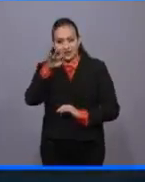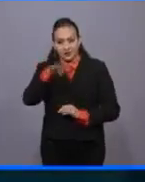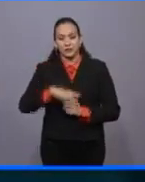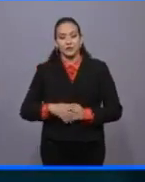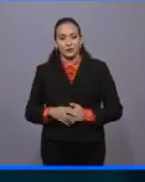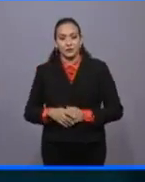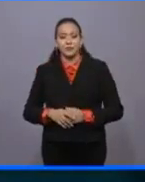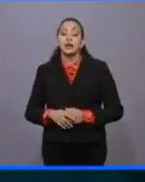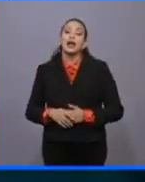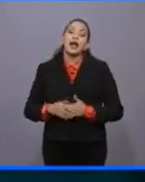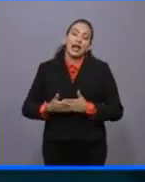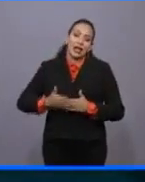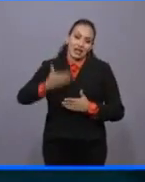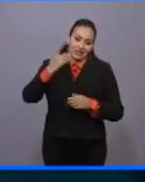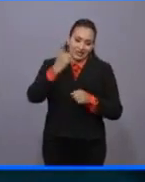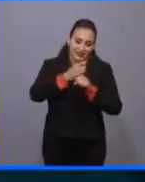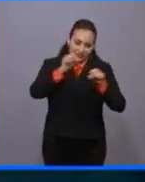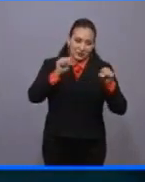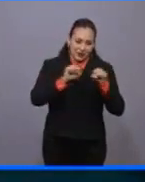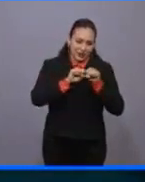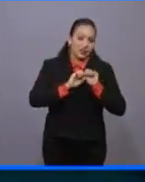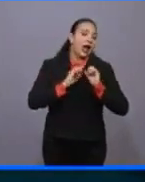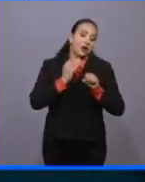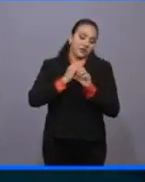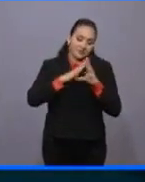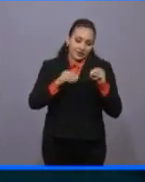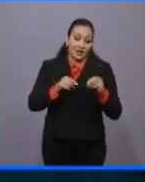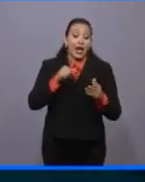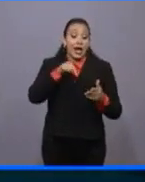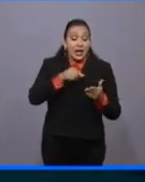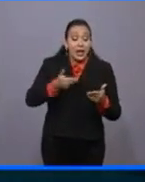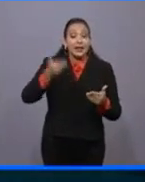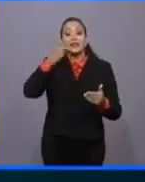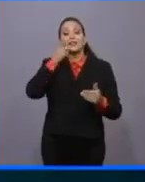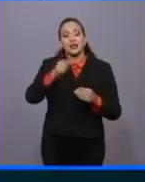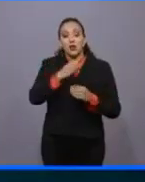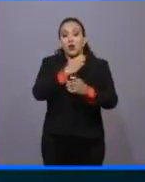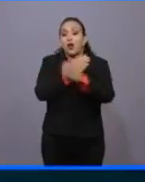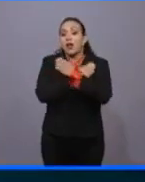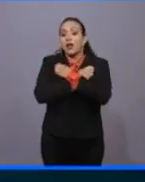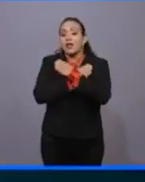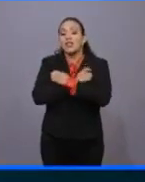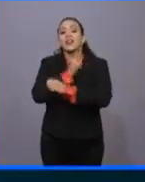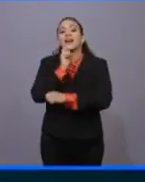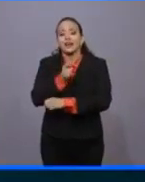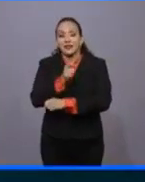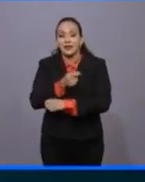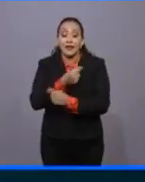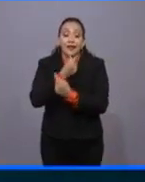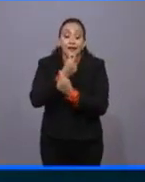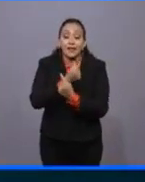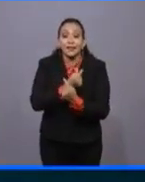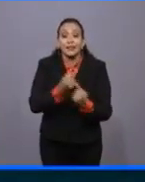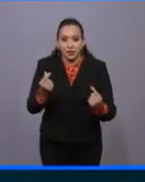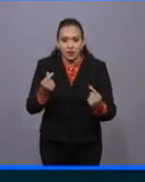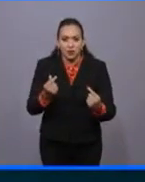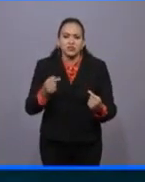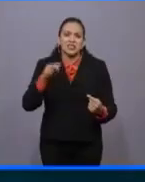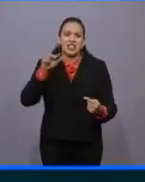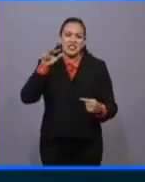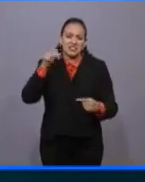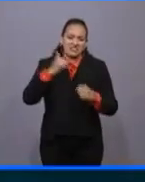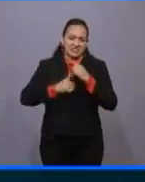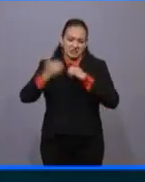115/2019, la extinta primera sala definió la educación inicial como aquella que reciben las personas menores de edad desde